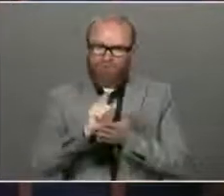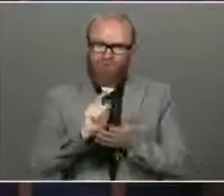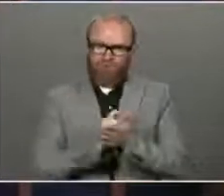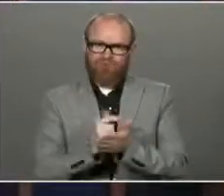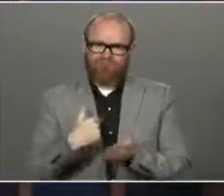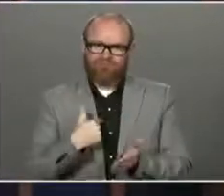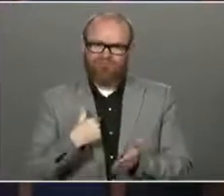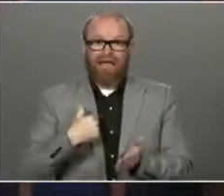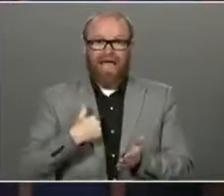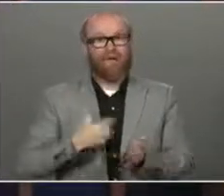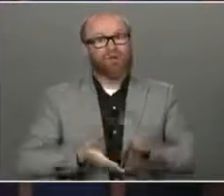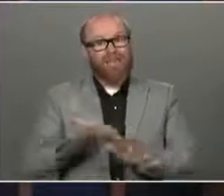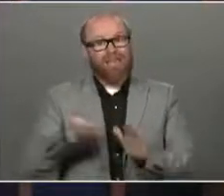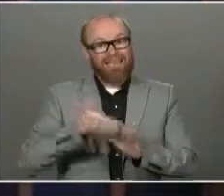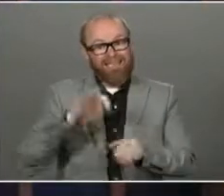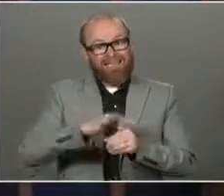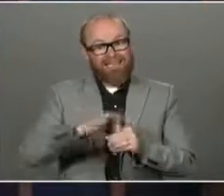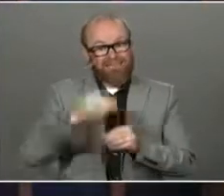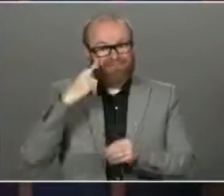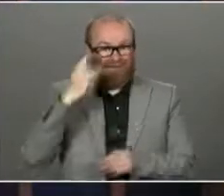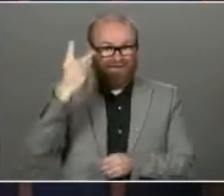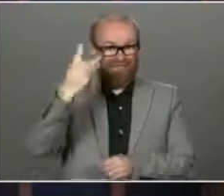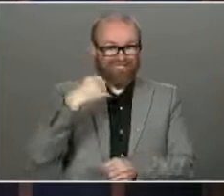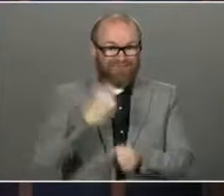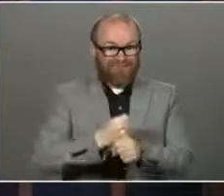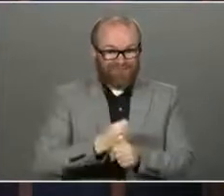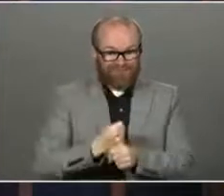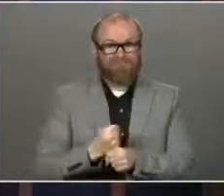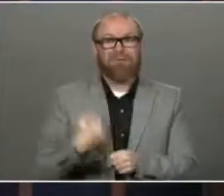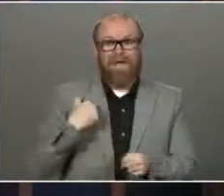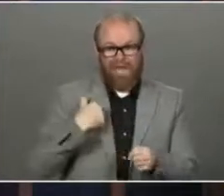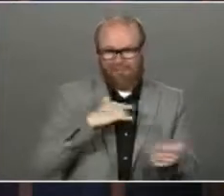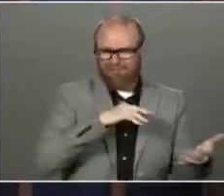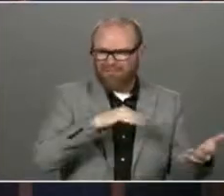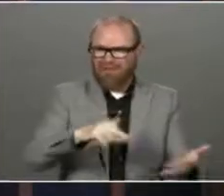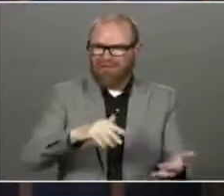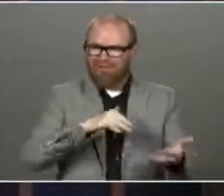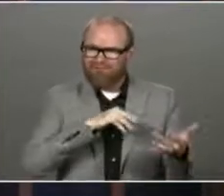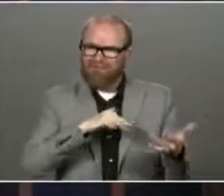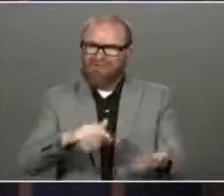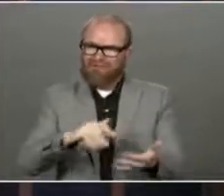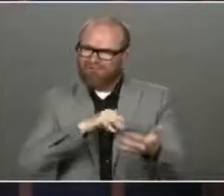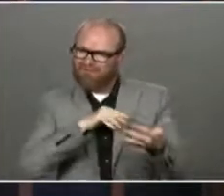elections for 8 years. I studied every one of those